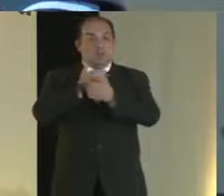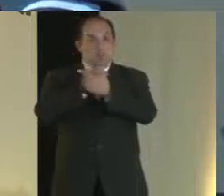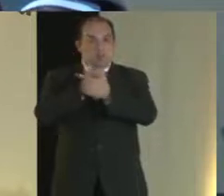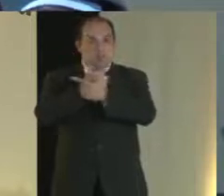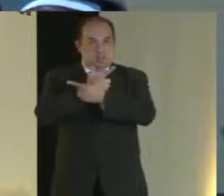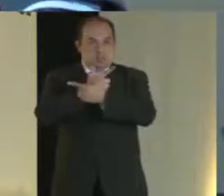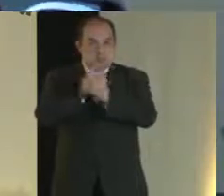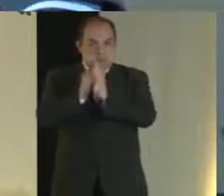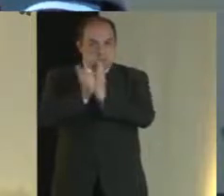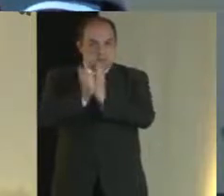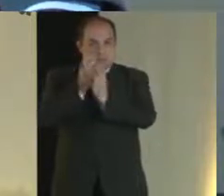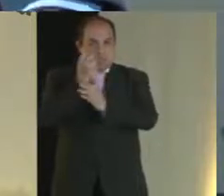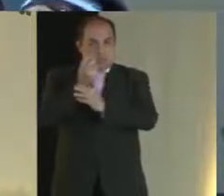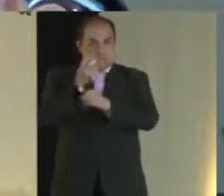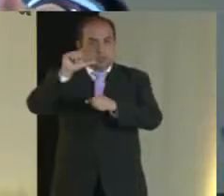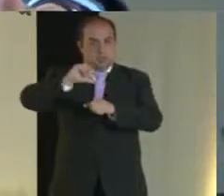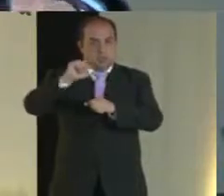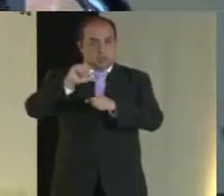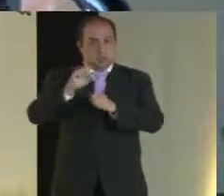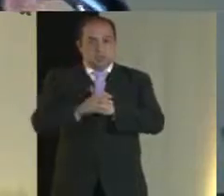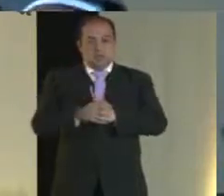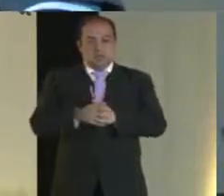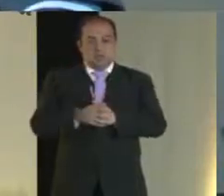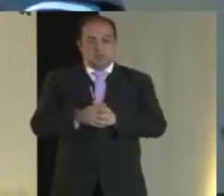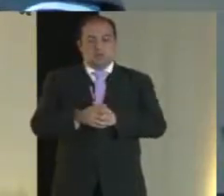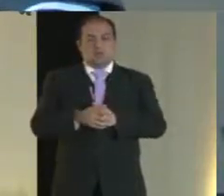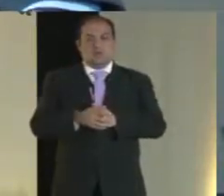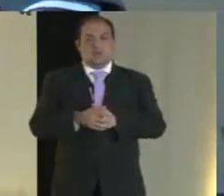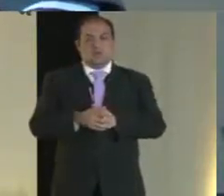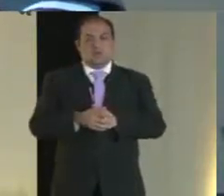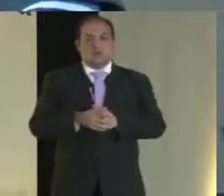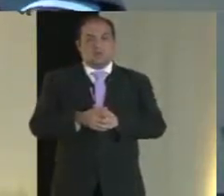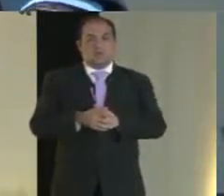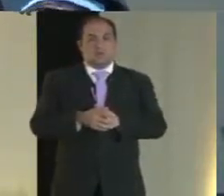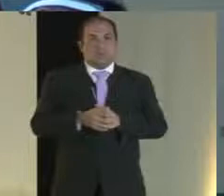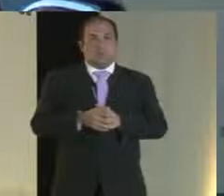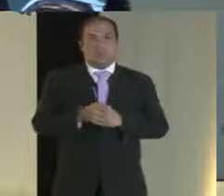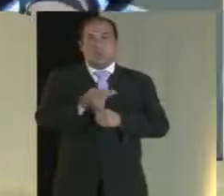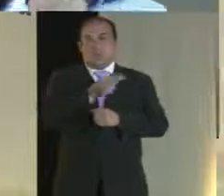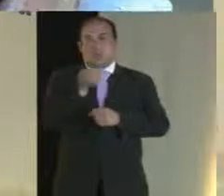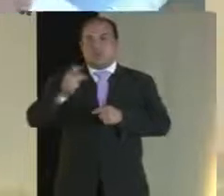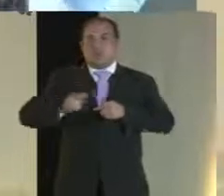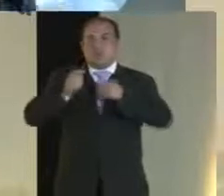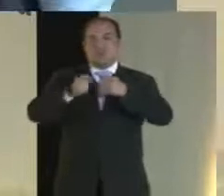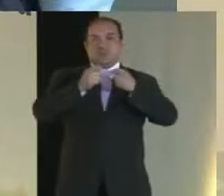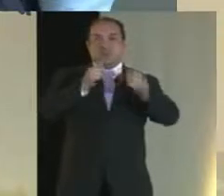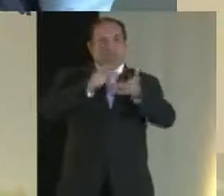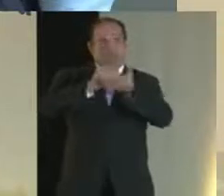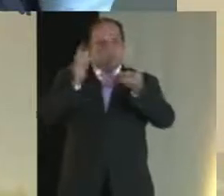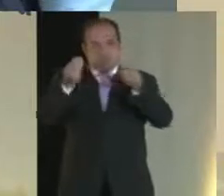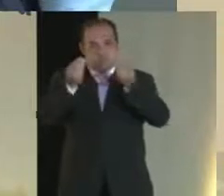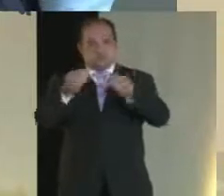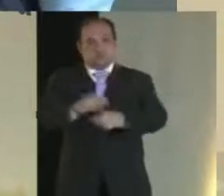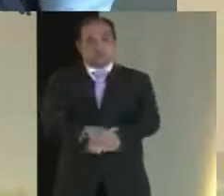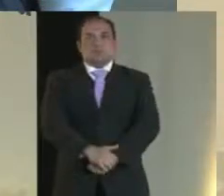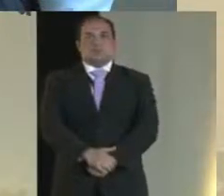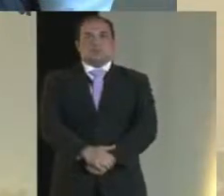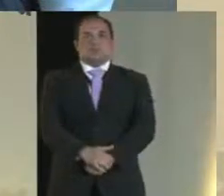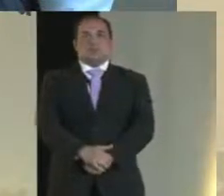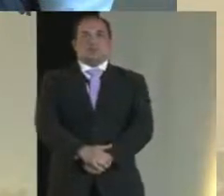es precisamente el que hoy pongo a consideración de los lectores. Muchas gracias.